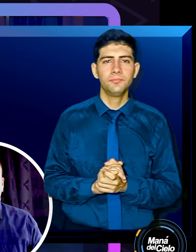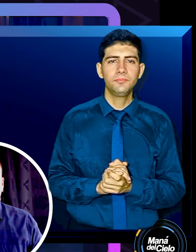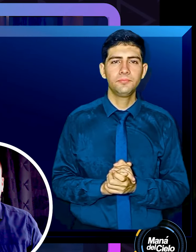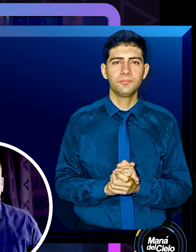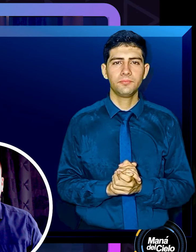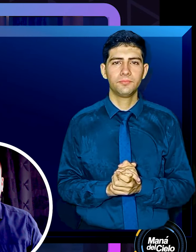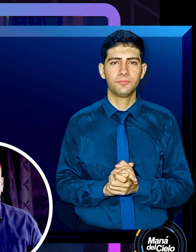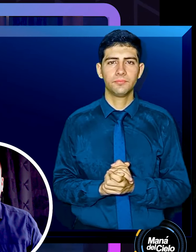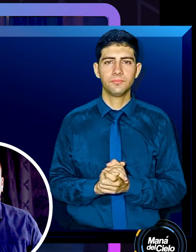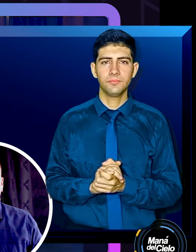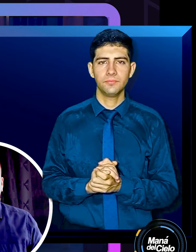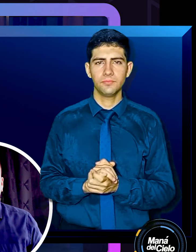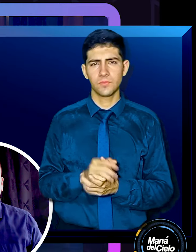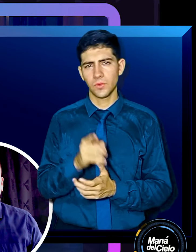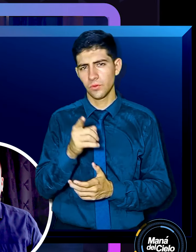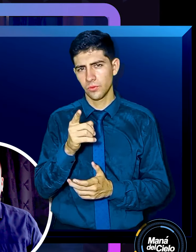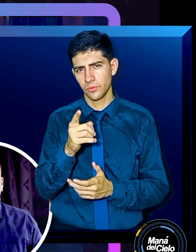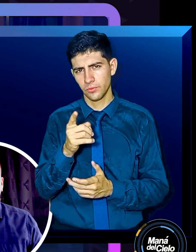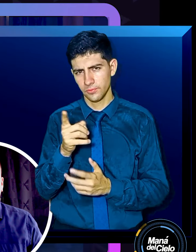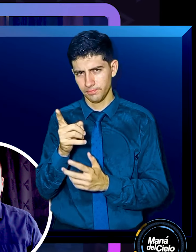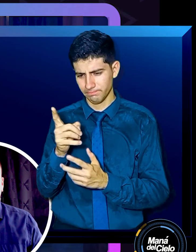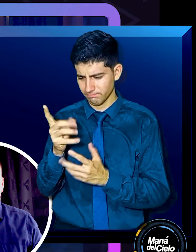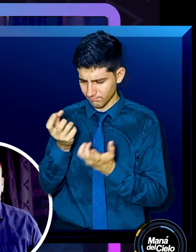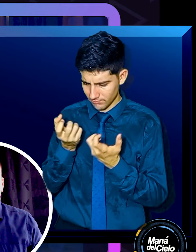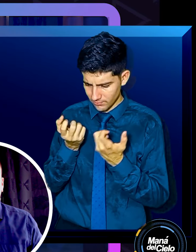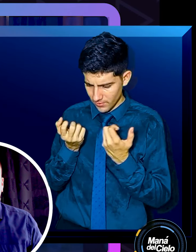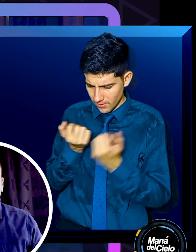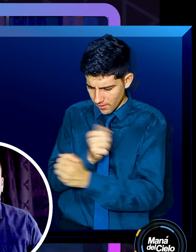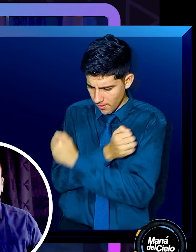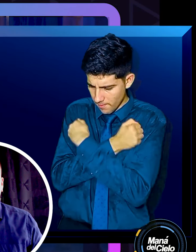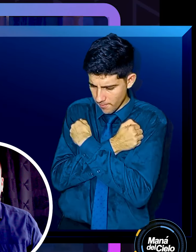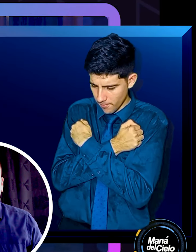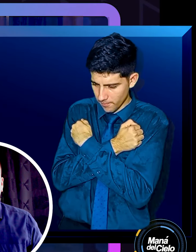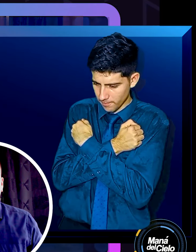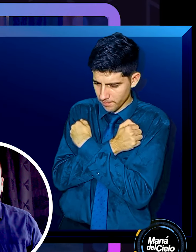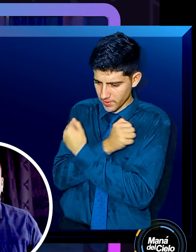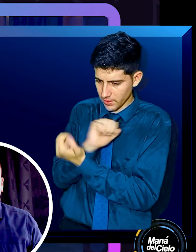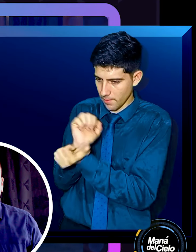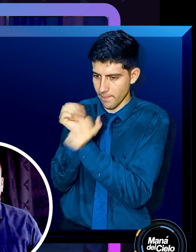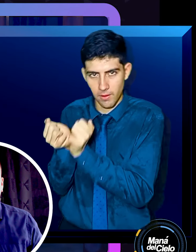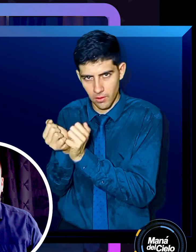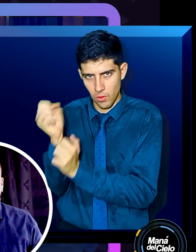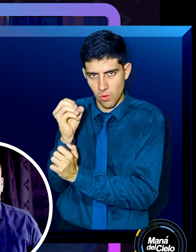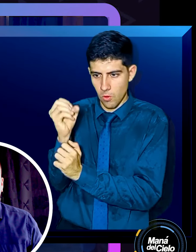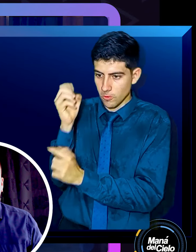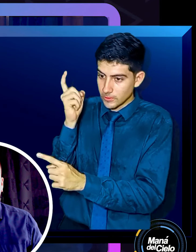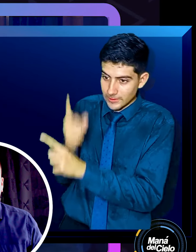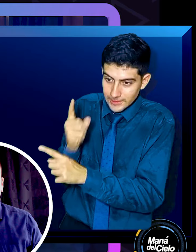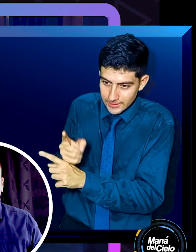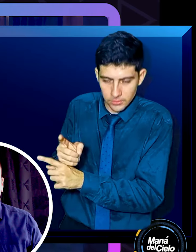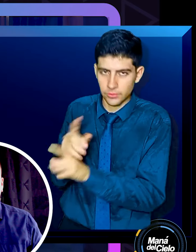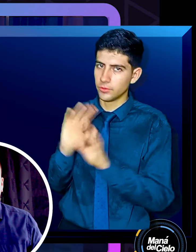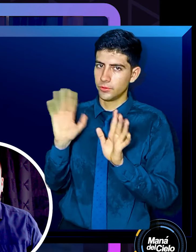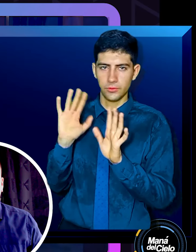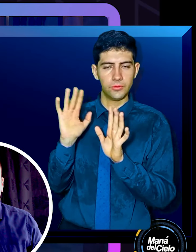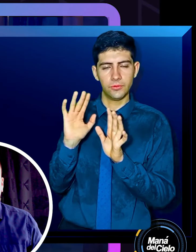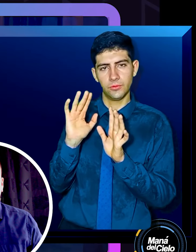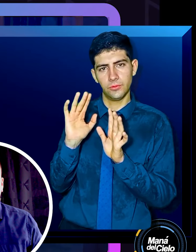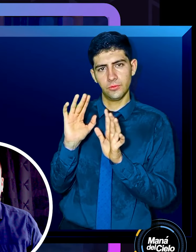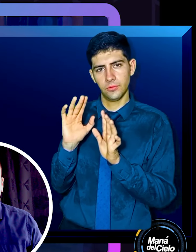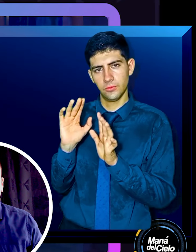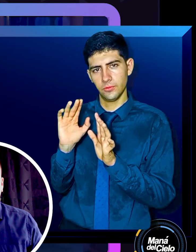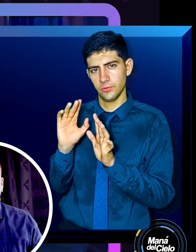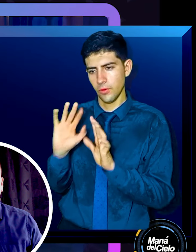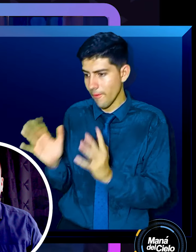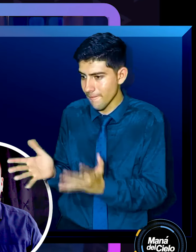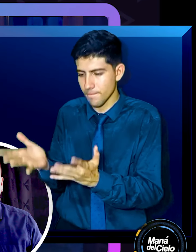Tú no puedes legislar el amor ni obligarlo. El fruto del Espíritu es. Así